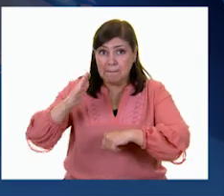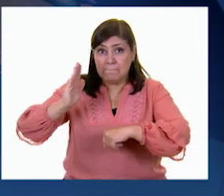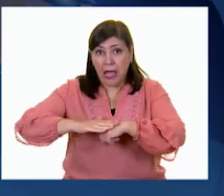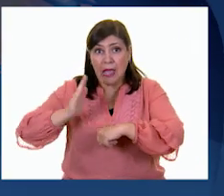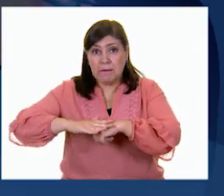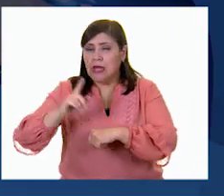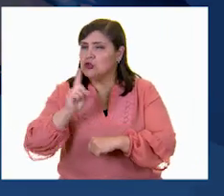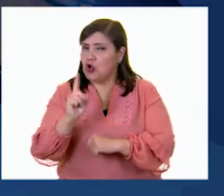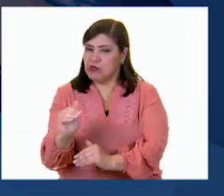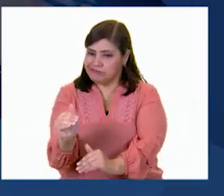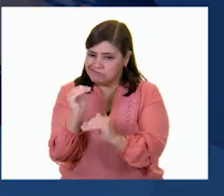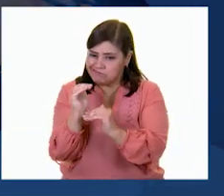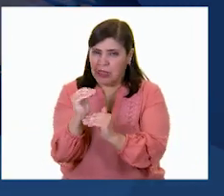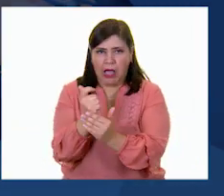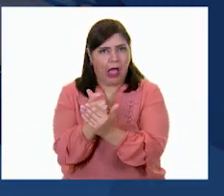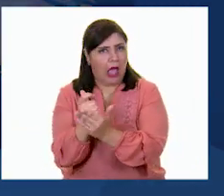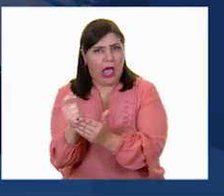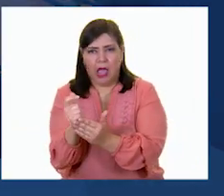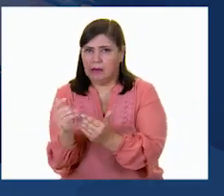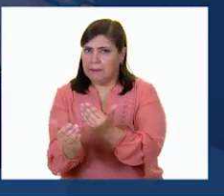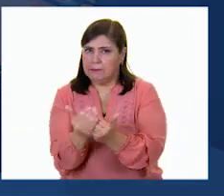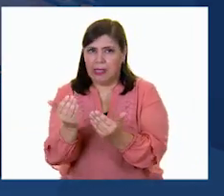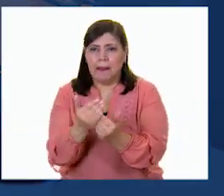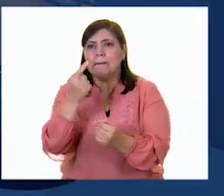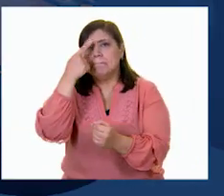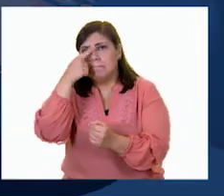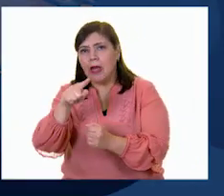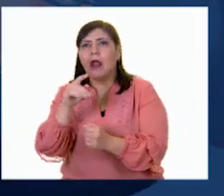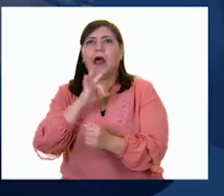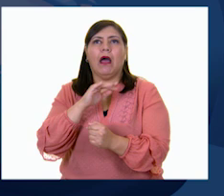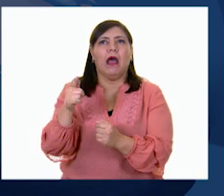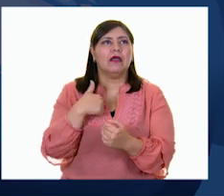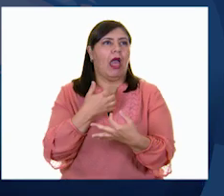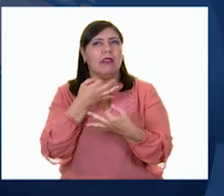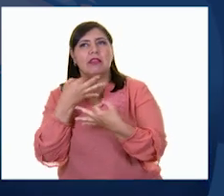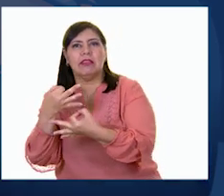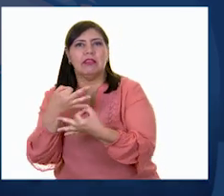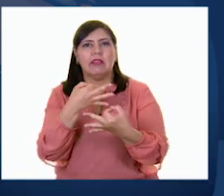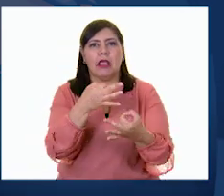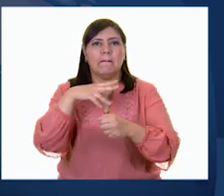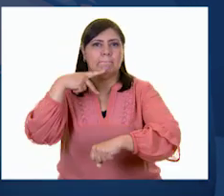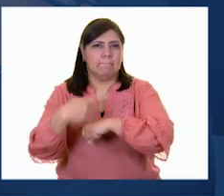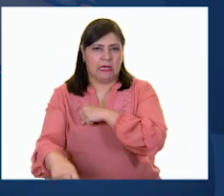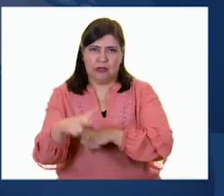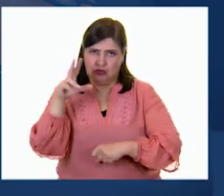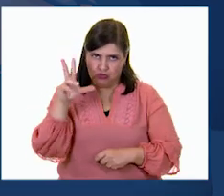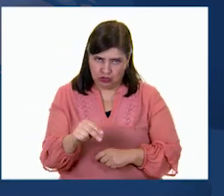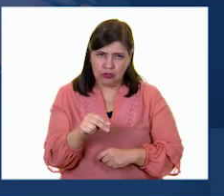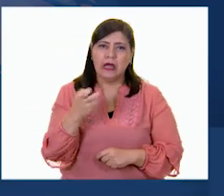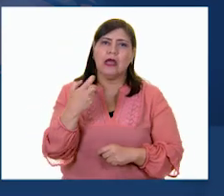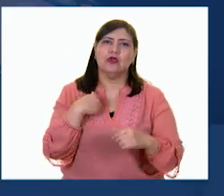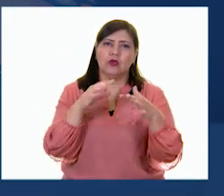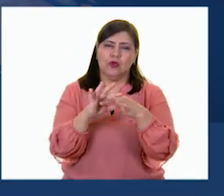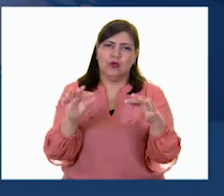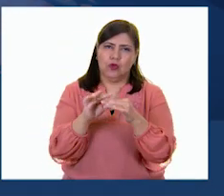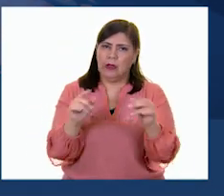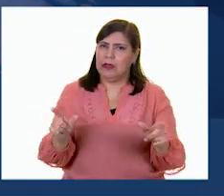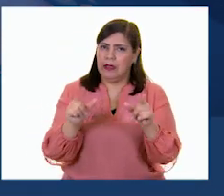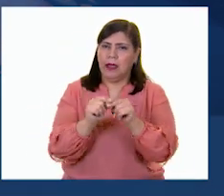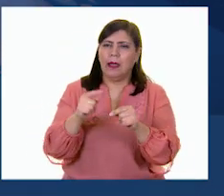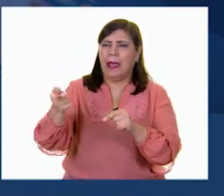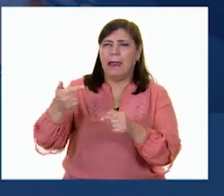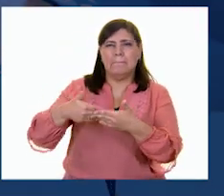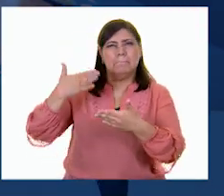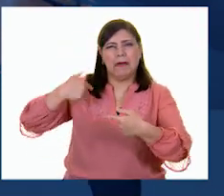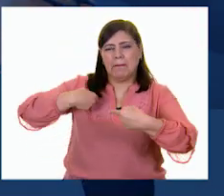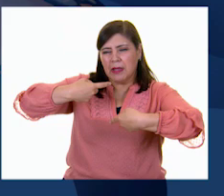estrictamente preciso para sus gastos menores, pues así se les evitan muchos peligros. Esto es lo que puedo informar a usted sobre las preguntas